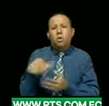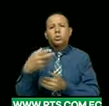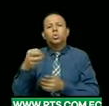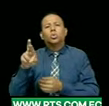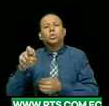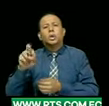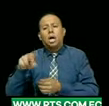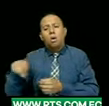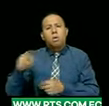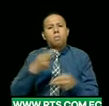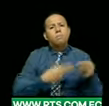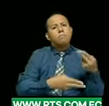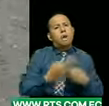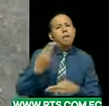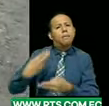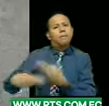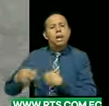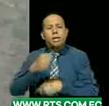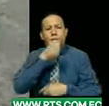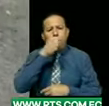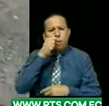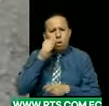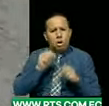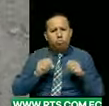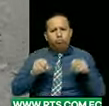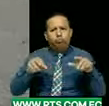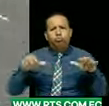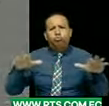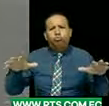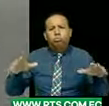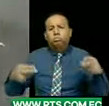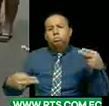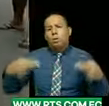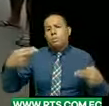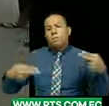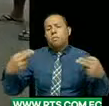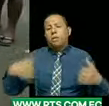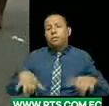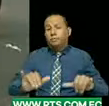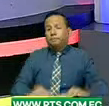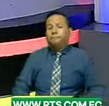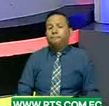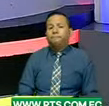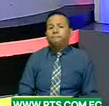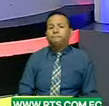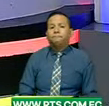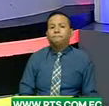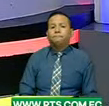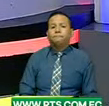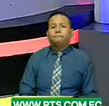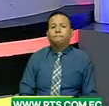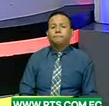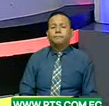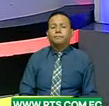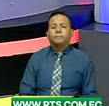que la criminalidad ha ido en aumento, informó Richard Ceballos.